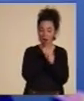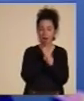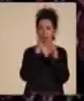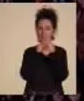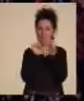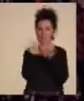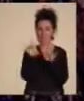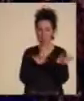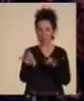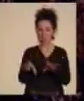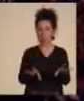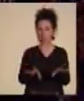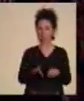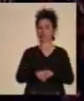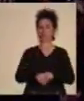Desahuciados.